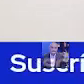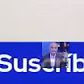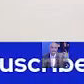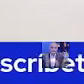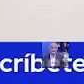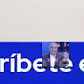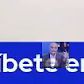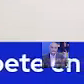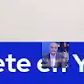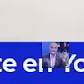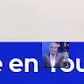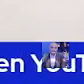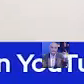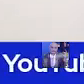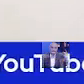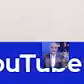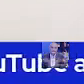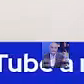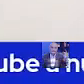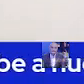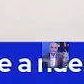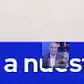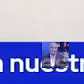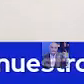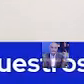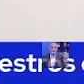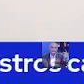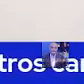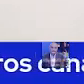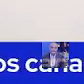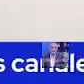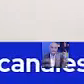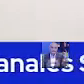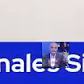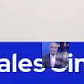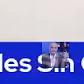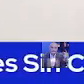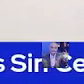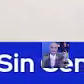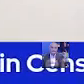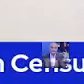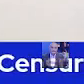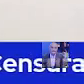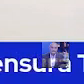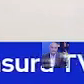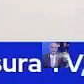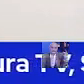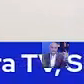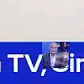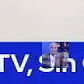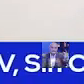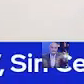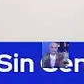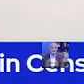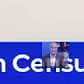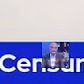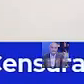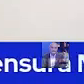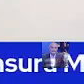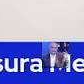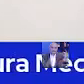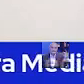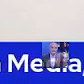que se desaprovecharía tremendamente si se le da foro a esta señora yo creo que no hay que darle lugar ni espacio a los